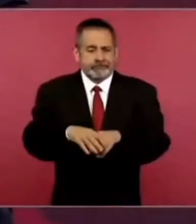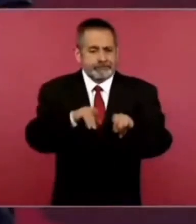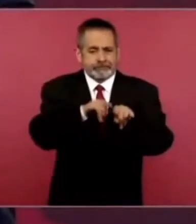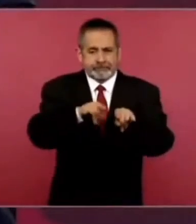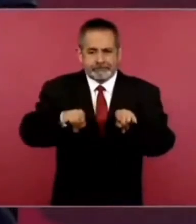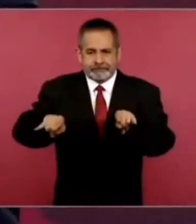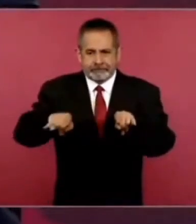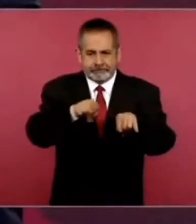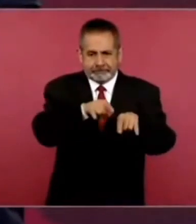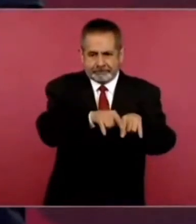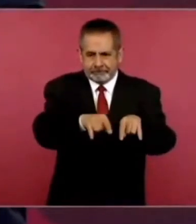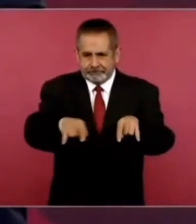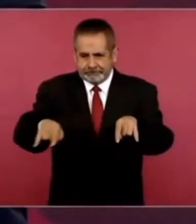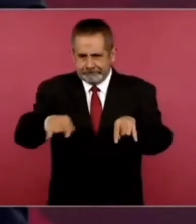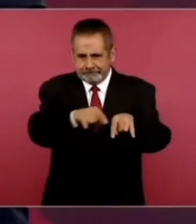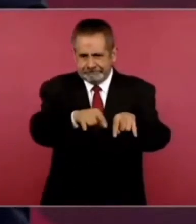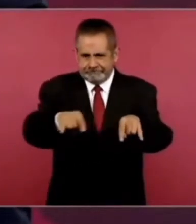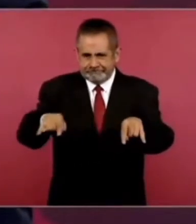Sonora,